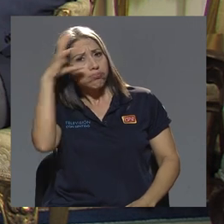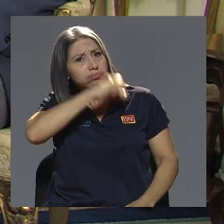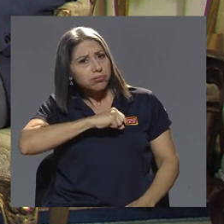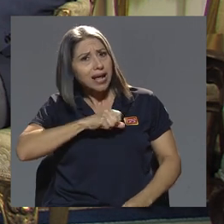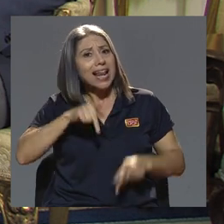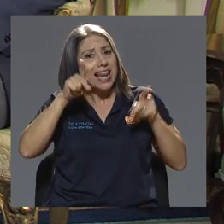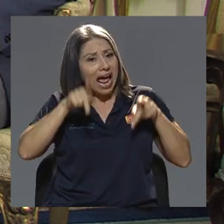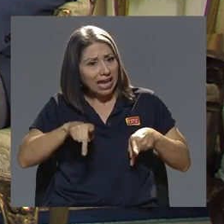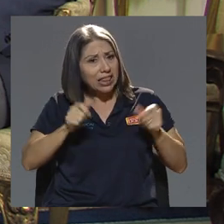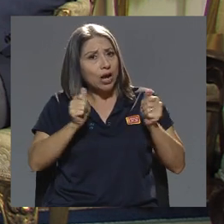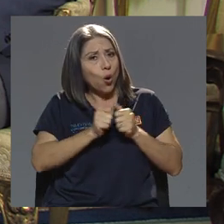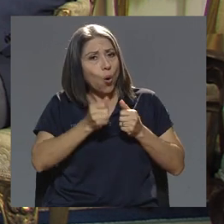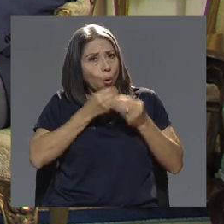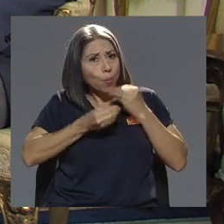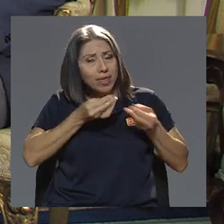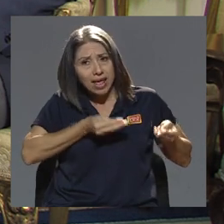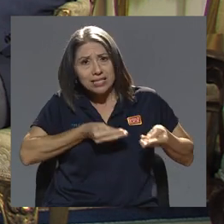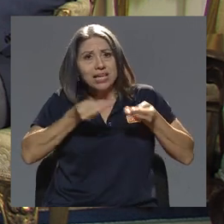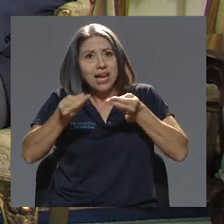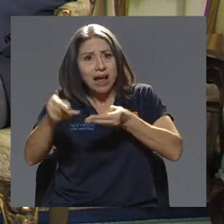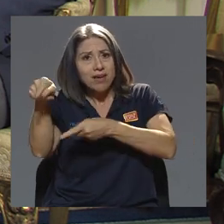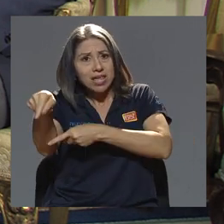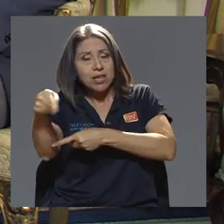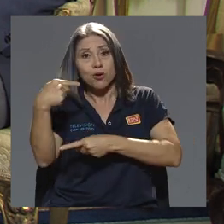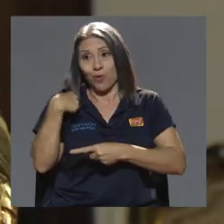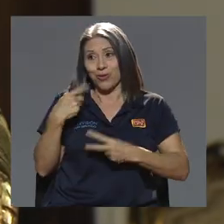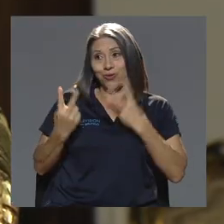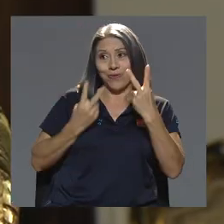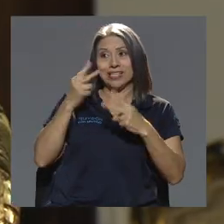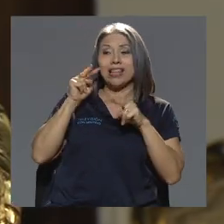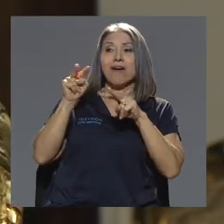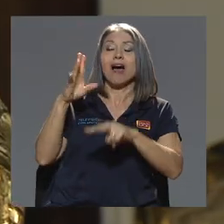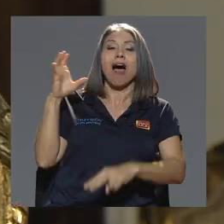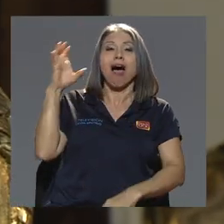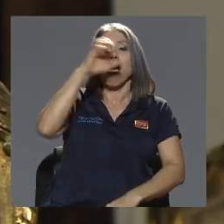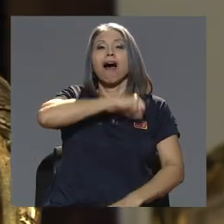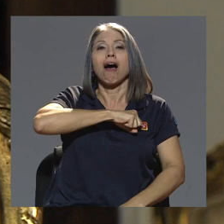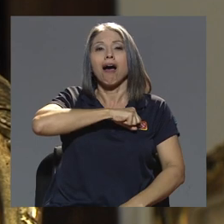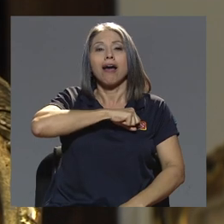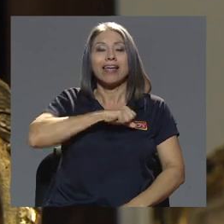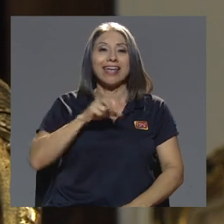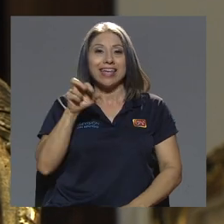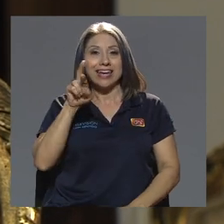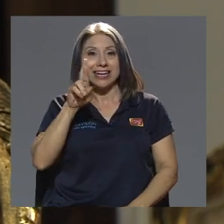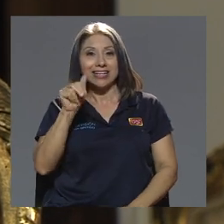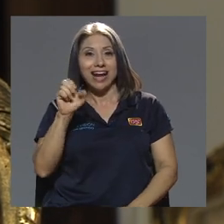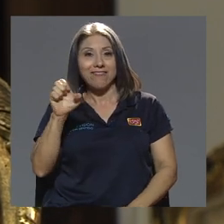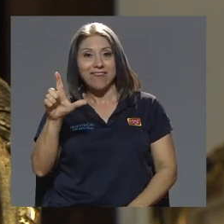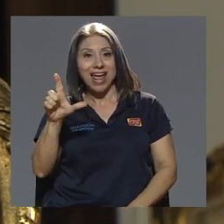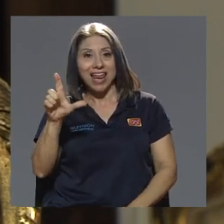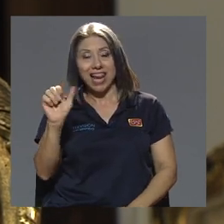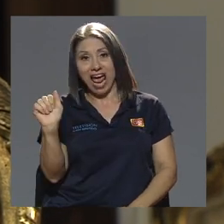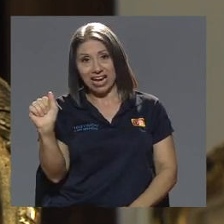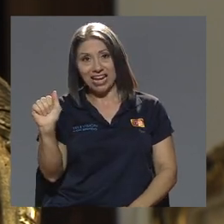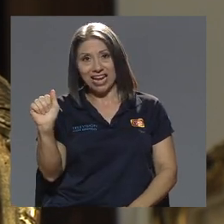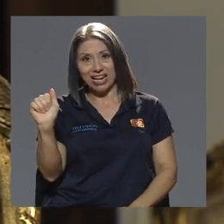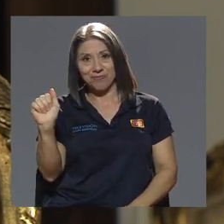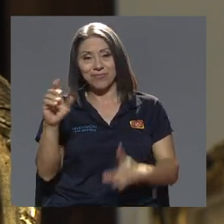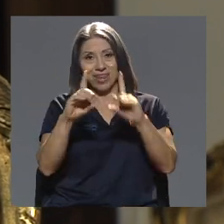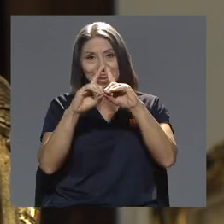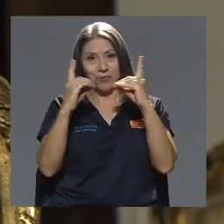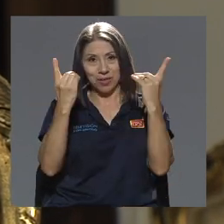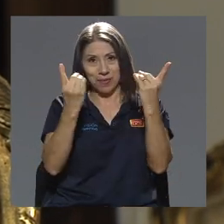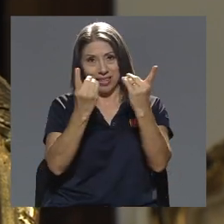con comida, cuando yo visitaba el apartamento de ellos. Y a Rafael Ángel, en un apartamento, abajo había